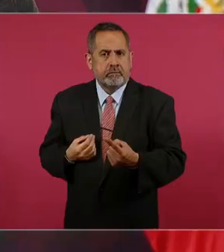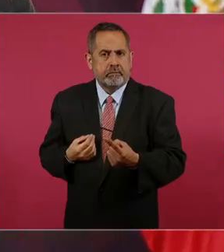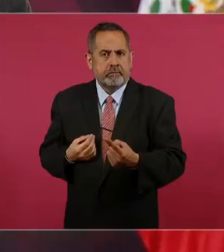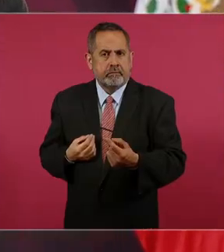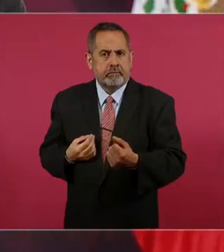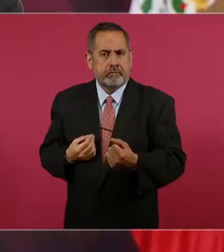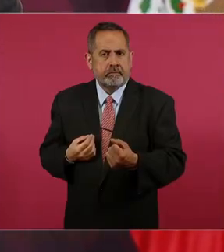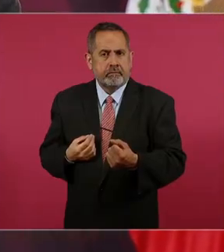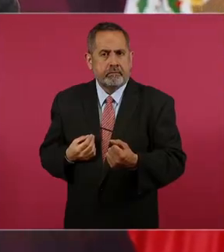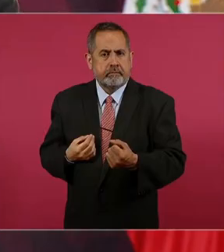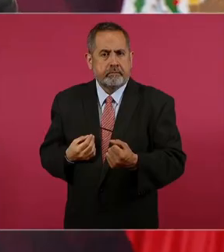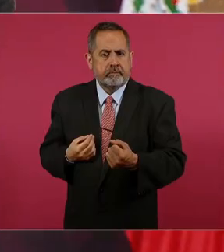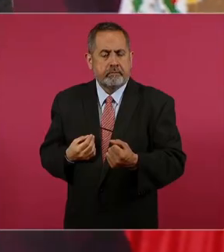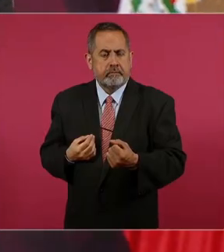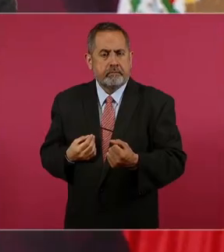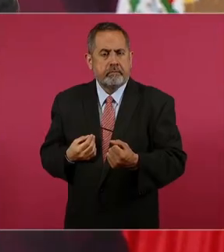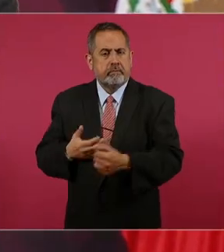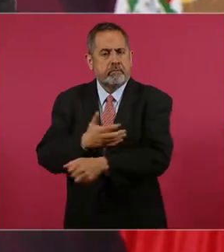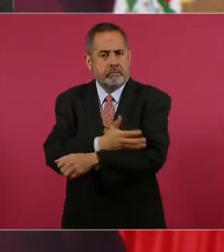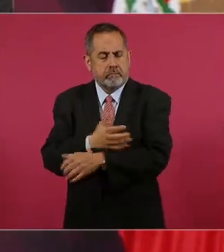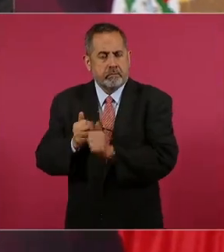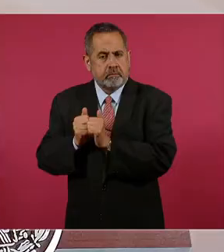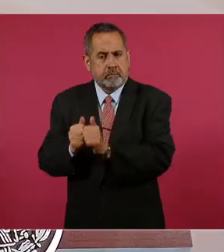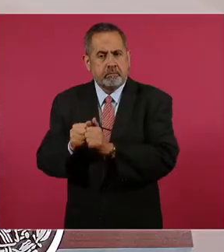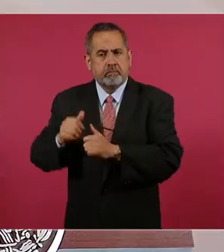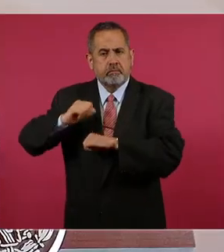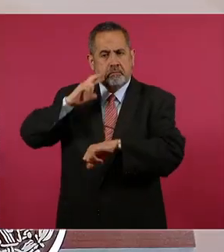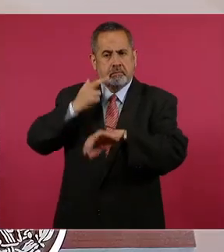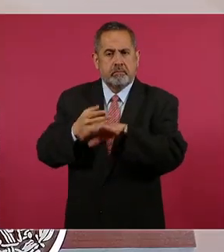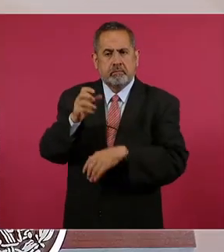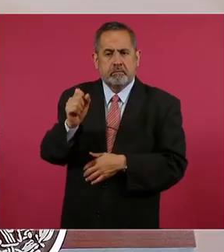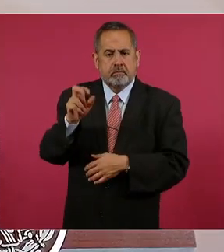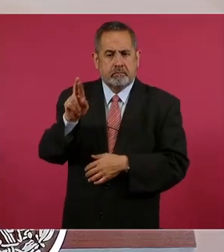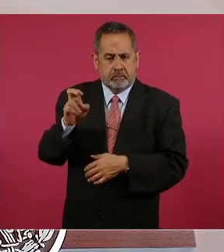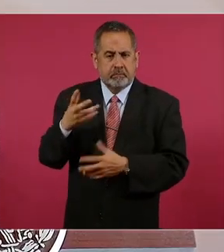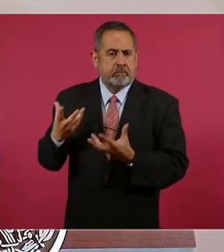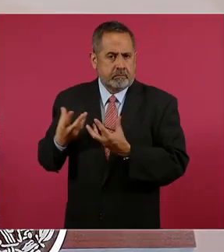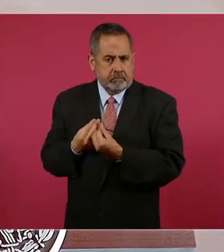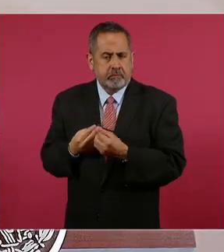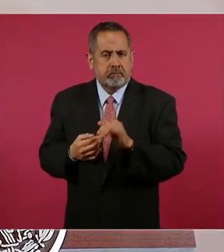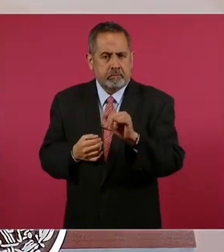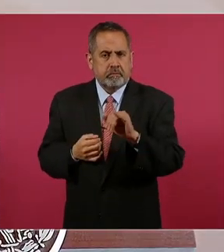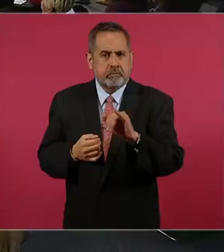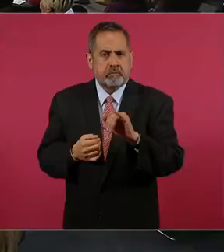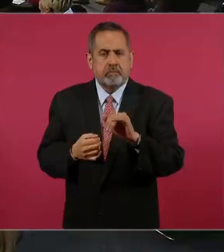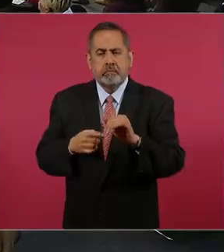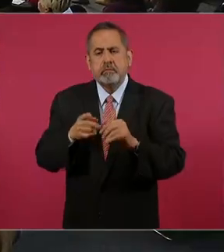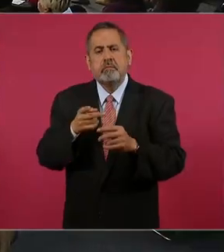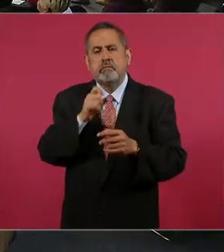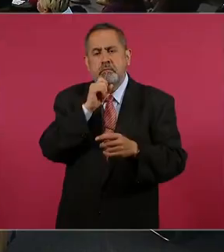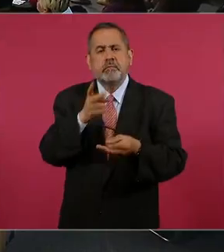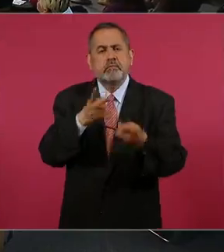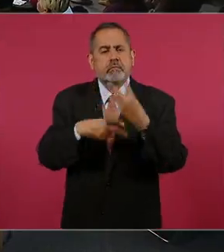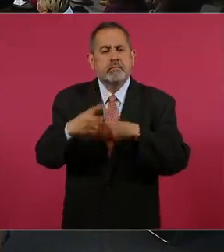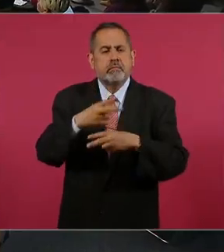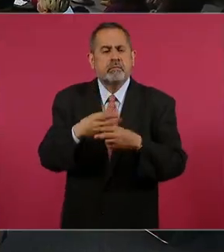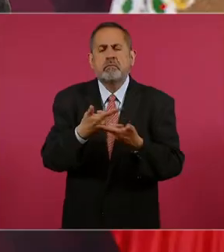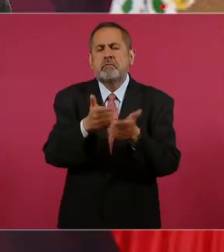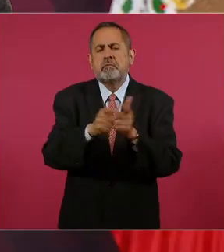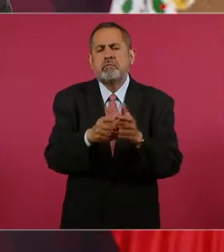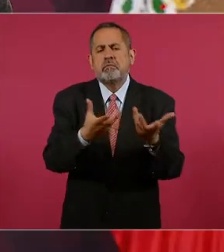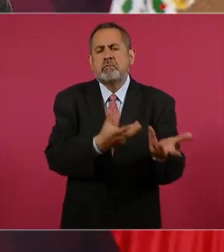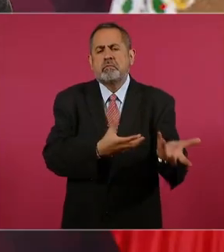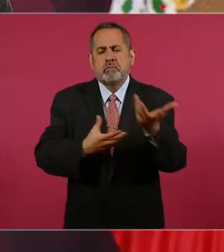nos va a acompañar la canciller y viene una comitiva